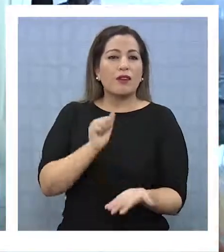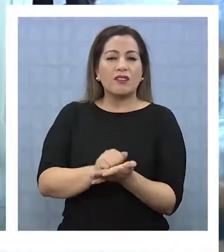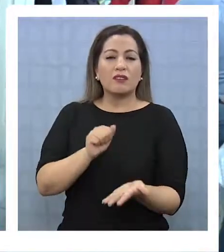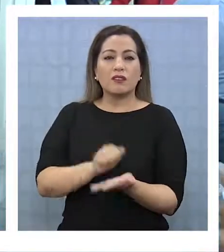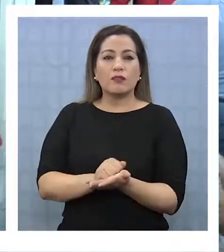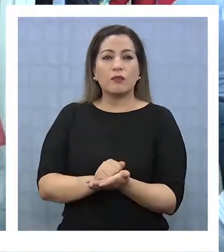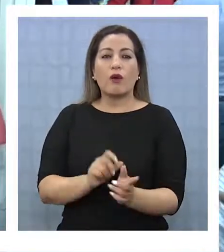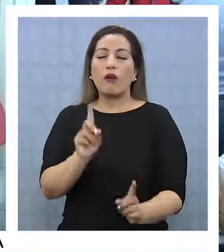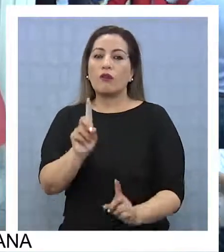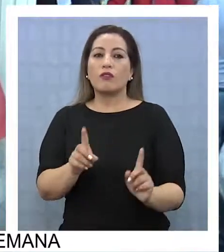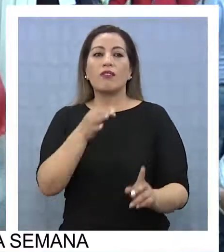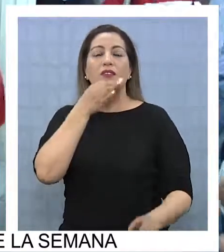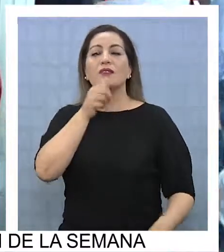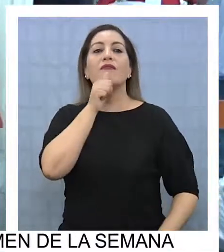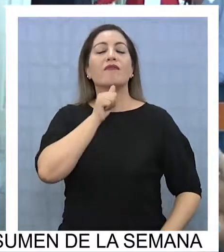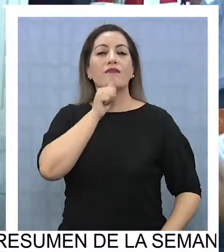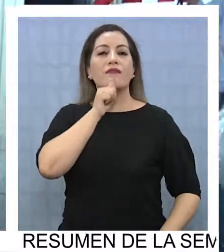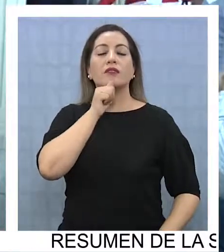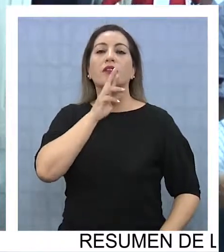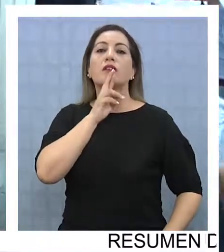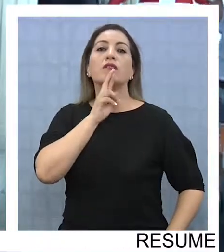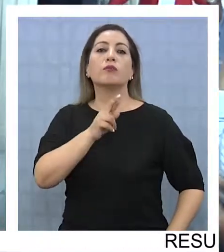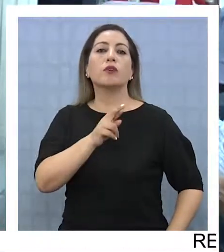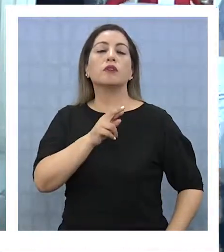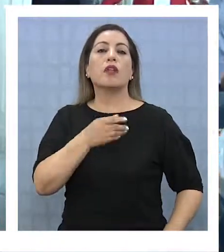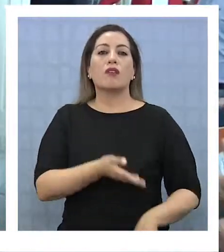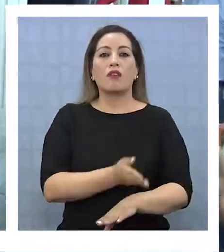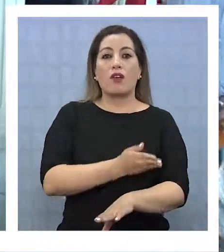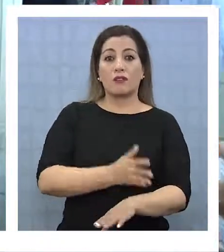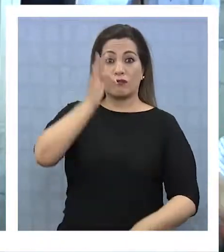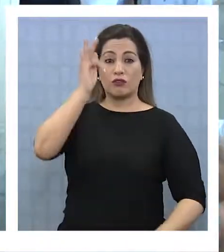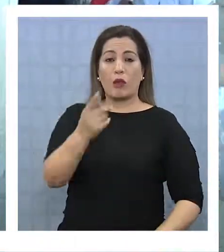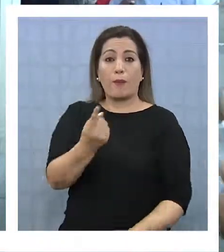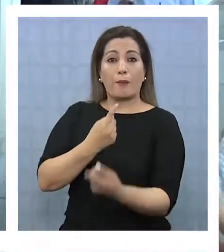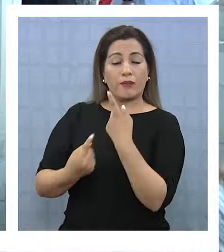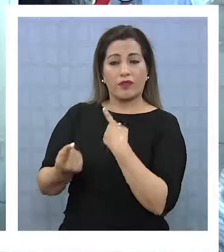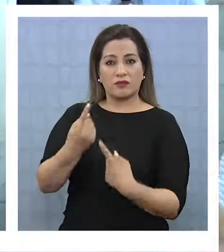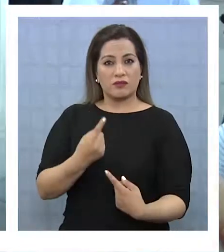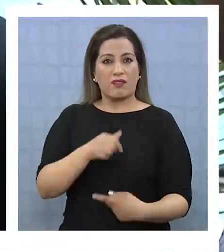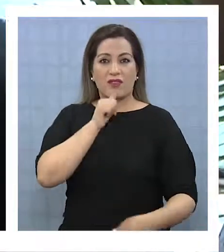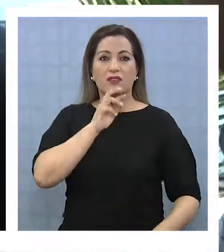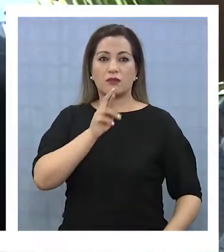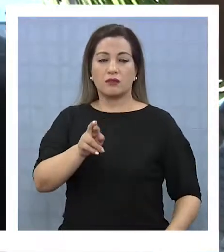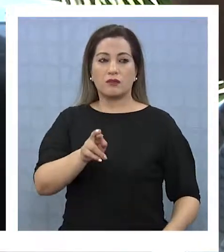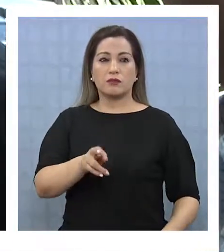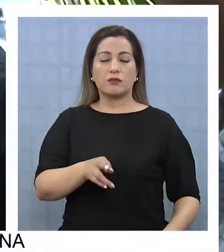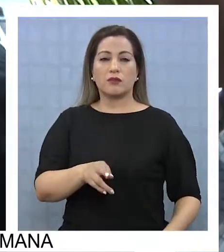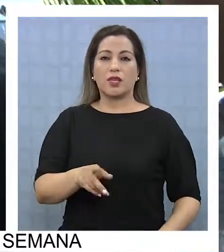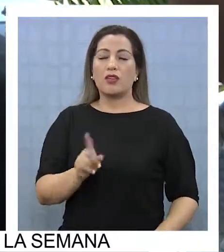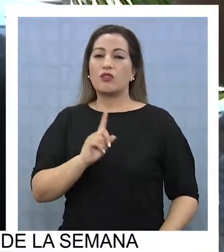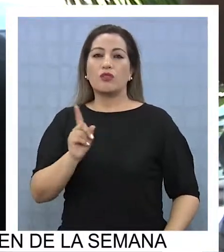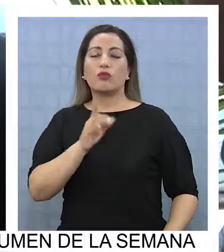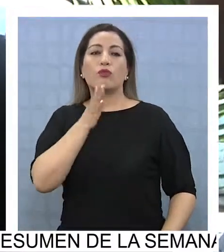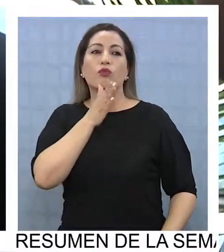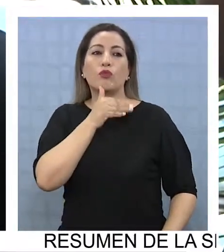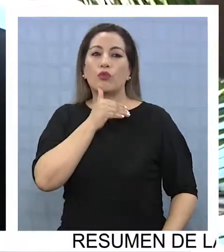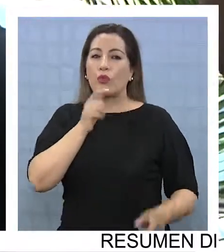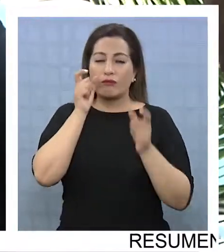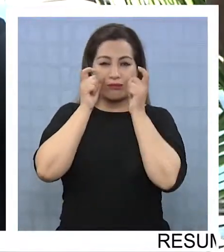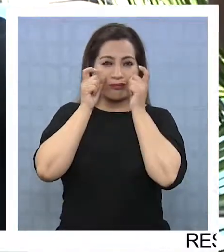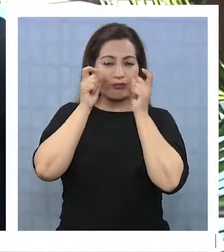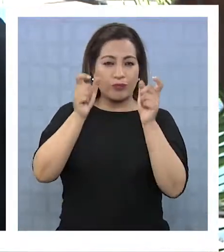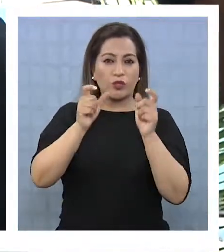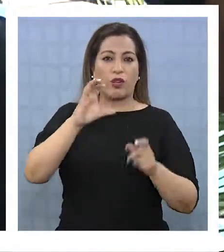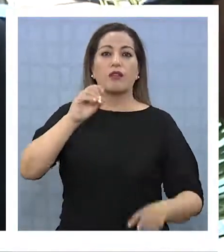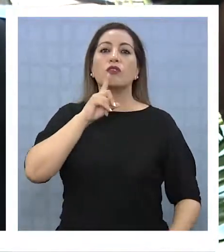según se señaló, es la falta de respuesta a las consultas de funcionarios, presuntas irregularidades en un acto eleccionario de